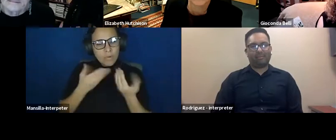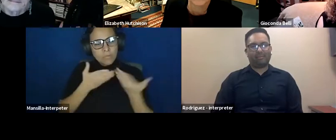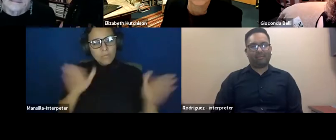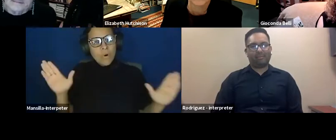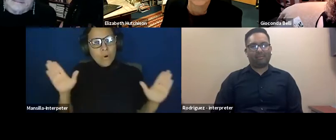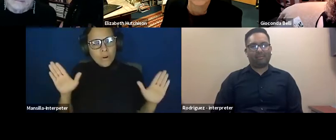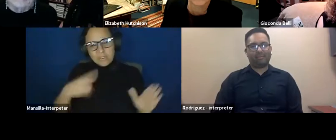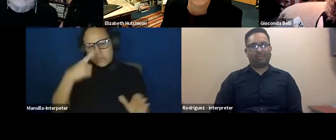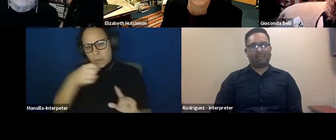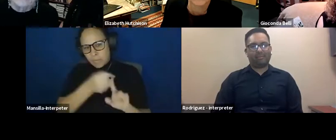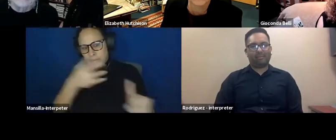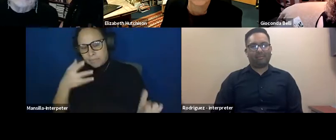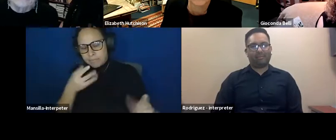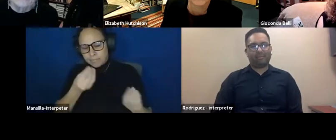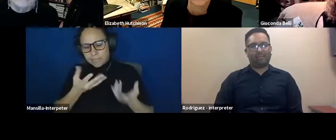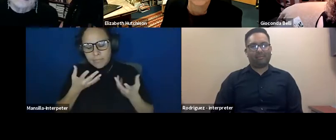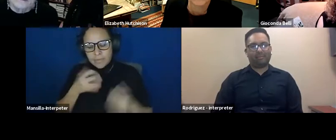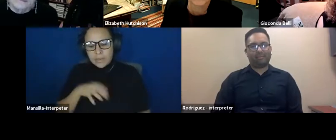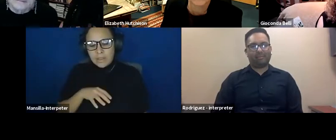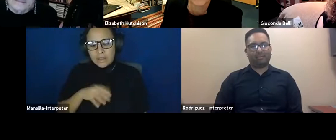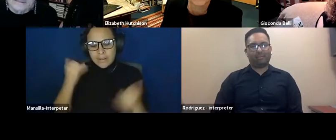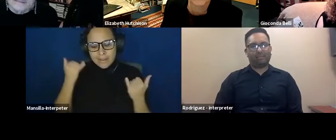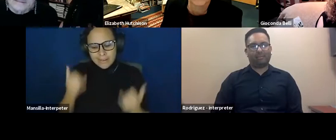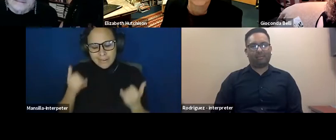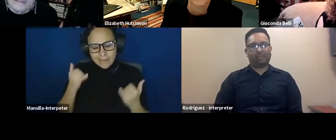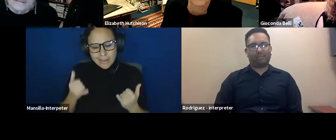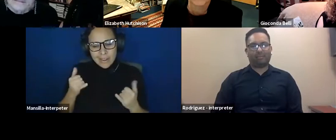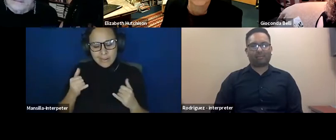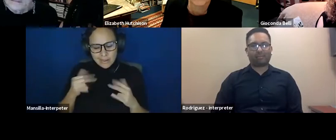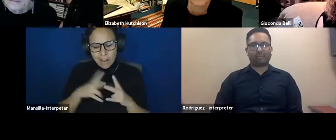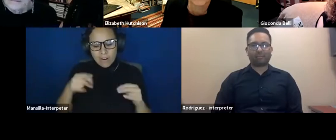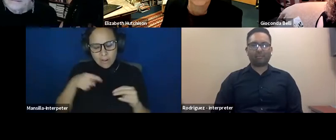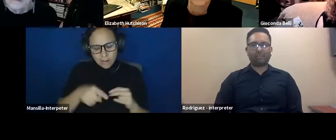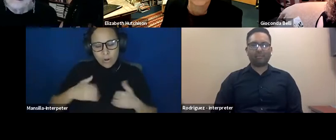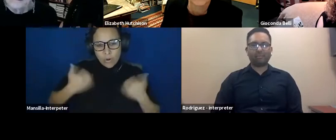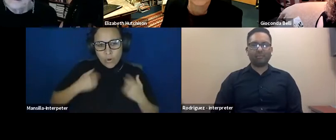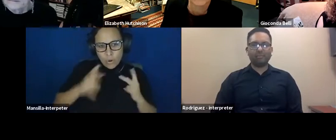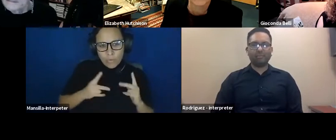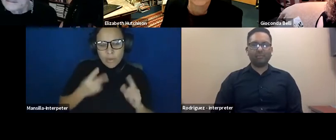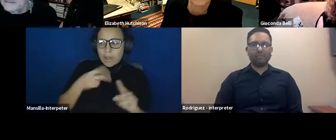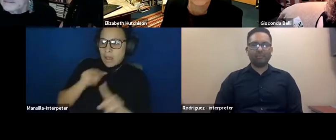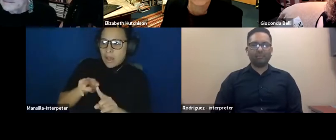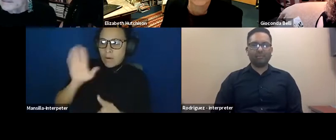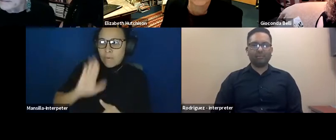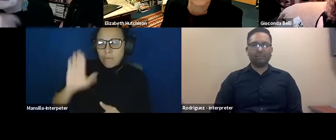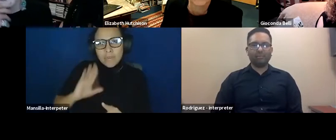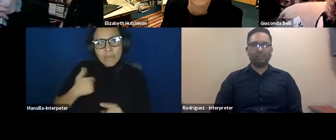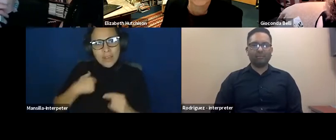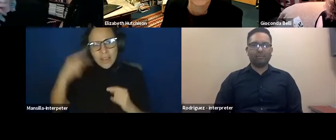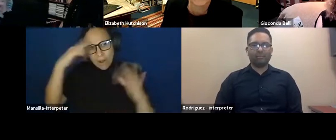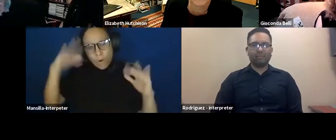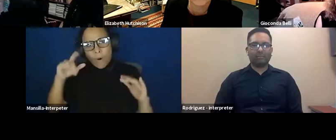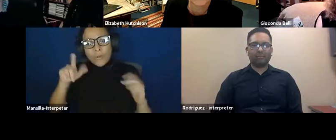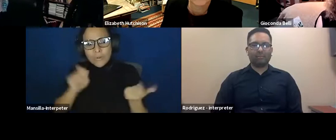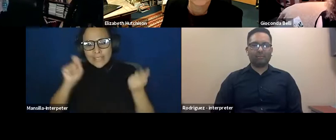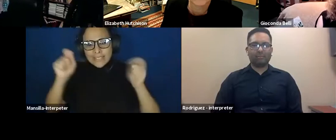nos podrá hablar un poco más, pero creo que hay mucha esa percepción entre los jóvenes de que si antes había una esperanza de poder cambiar las cosas de una forma